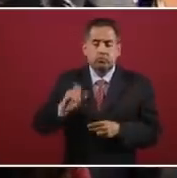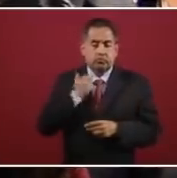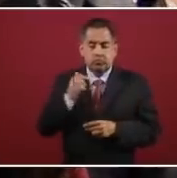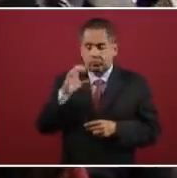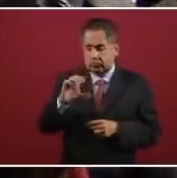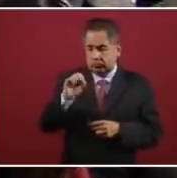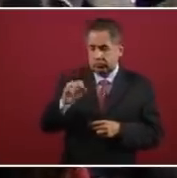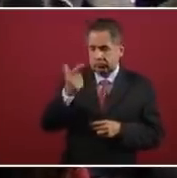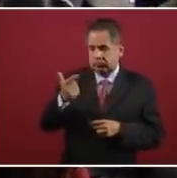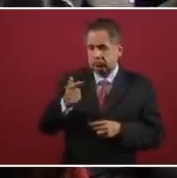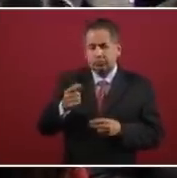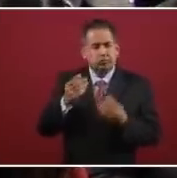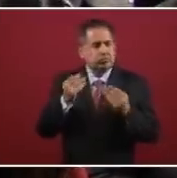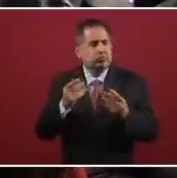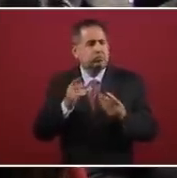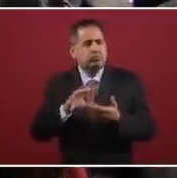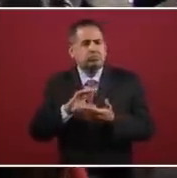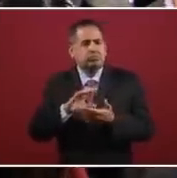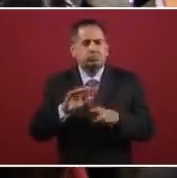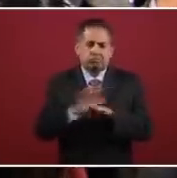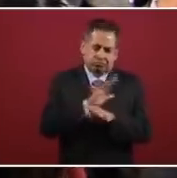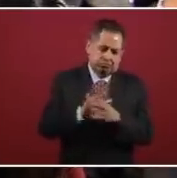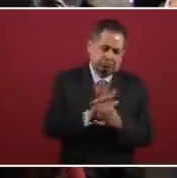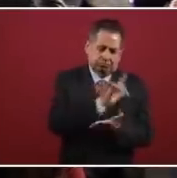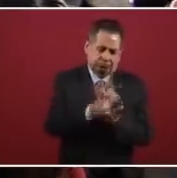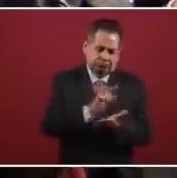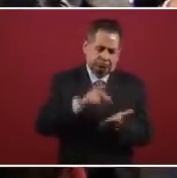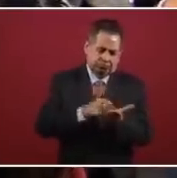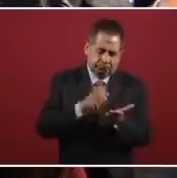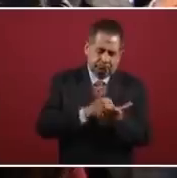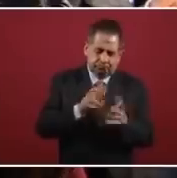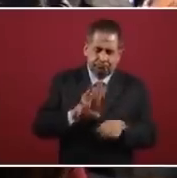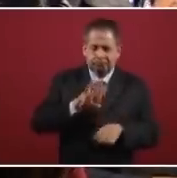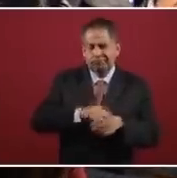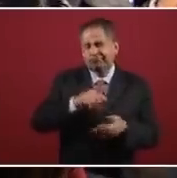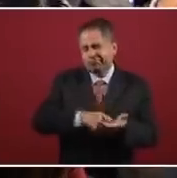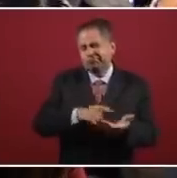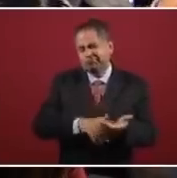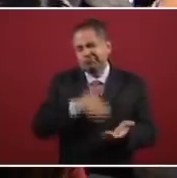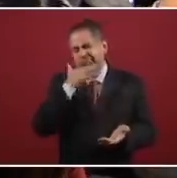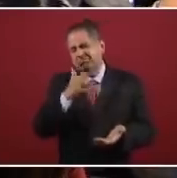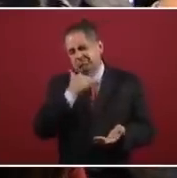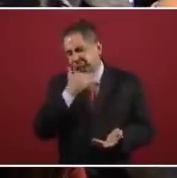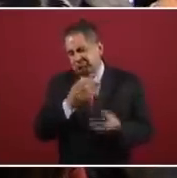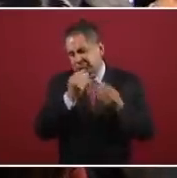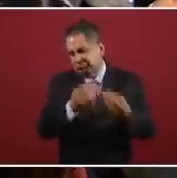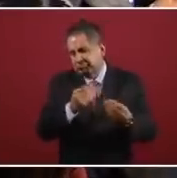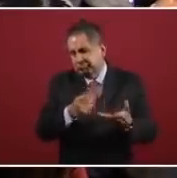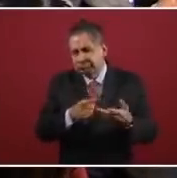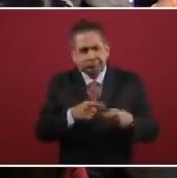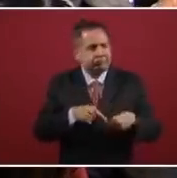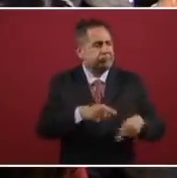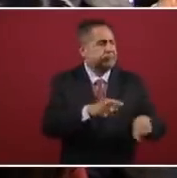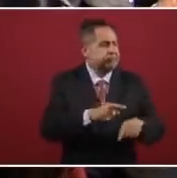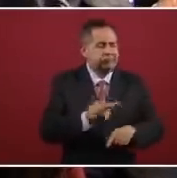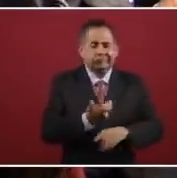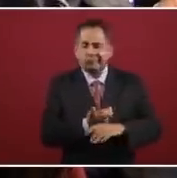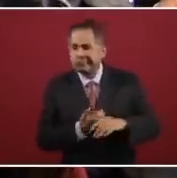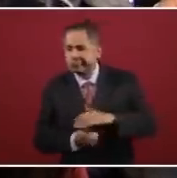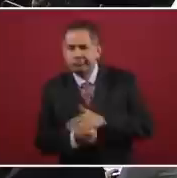Gortari se hicieron algunas reformas a la ley para permitir la corrupción, para la cuestión del lavado de